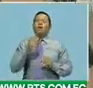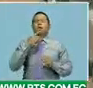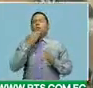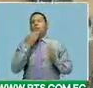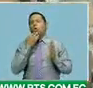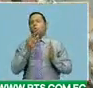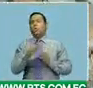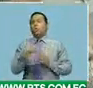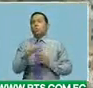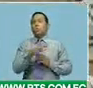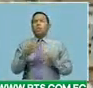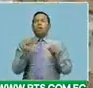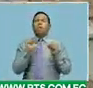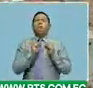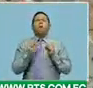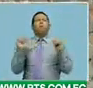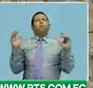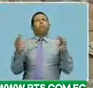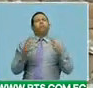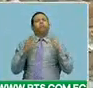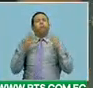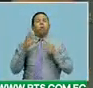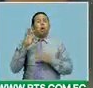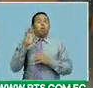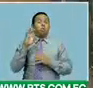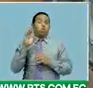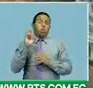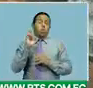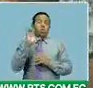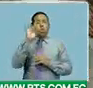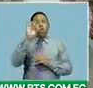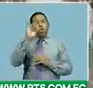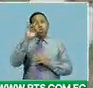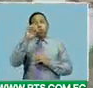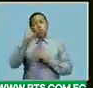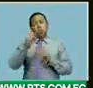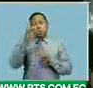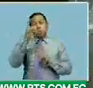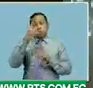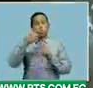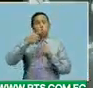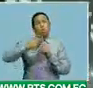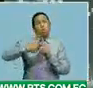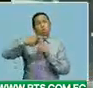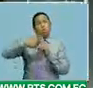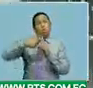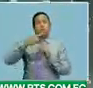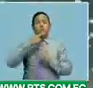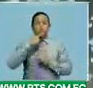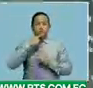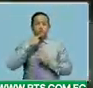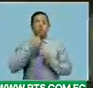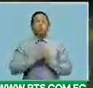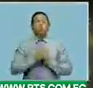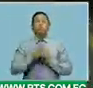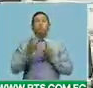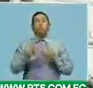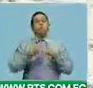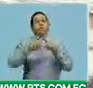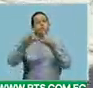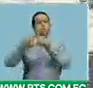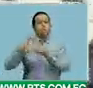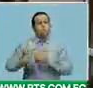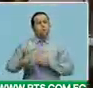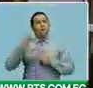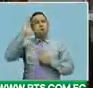entre los 14 y los 18 grados centígrados durante todo el año. También es diversidad, cultura y